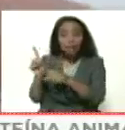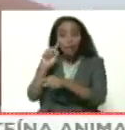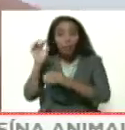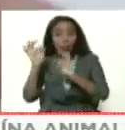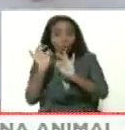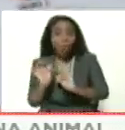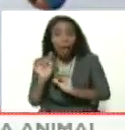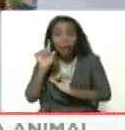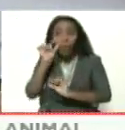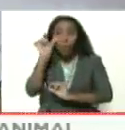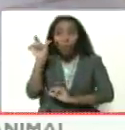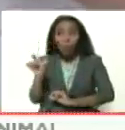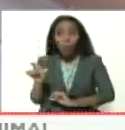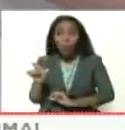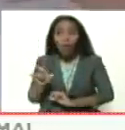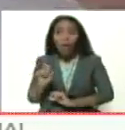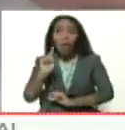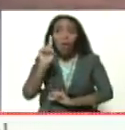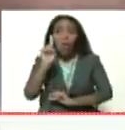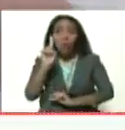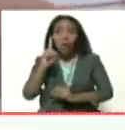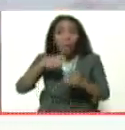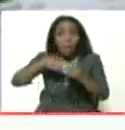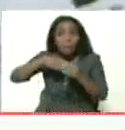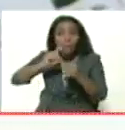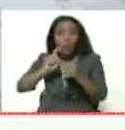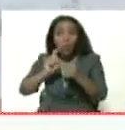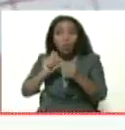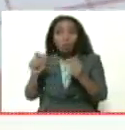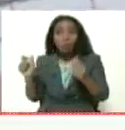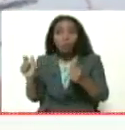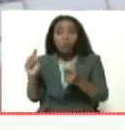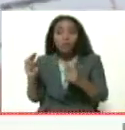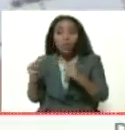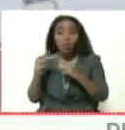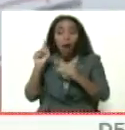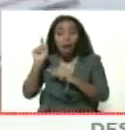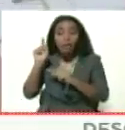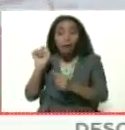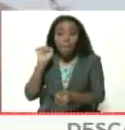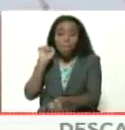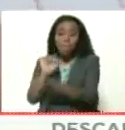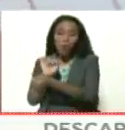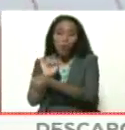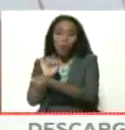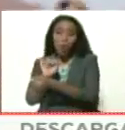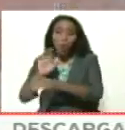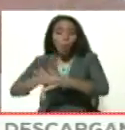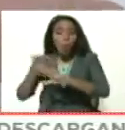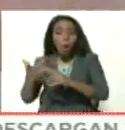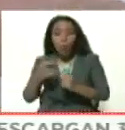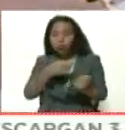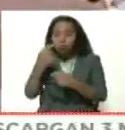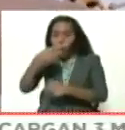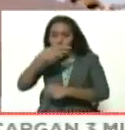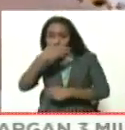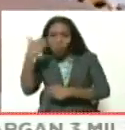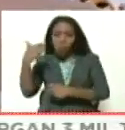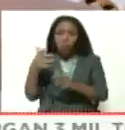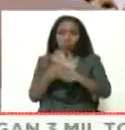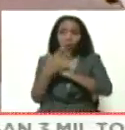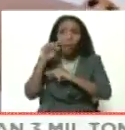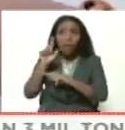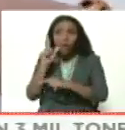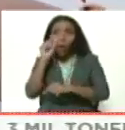Fernández Figuera, un desertor que se encuentra preso por narcotráfico, el señor Félix José